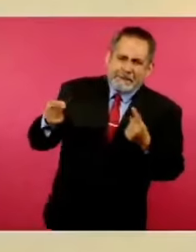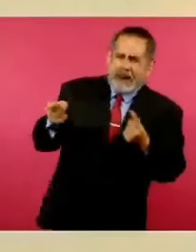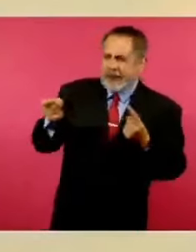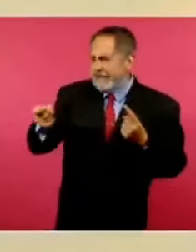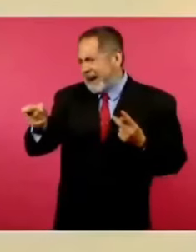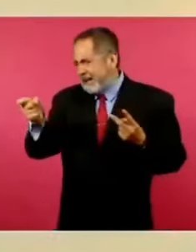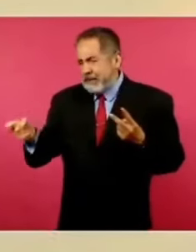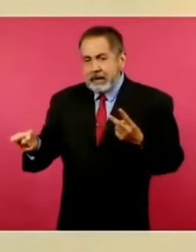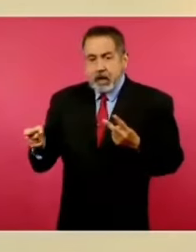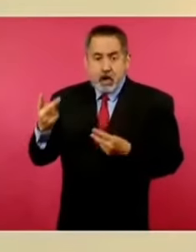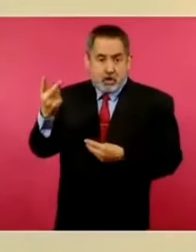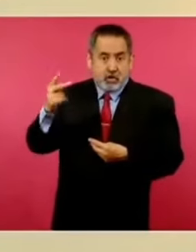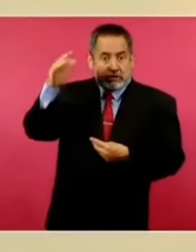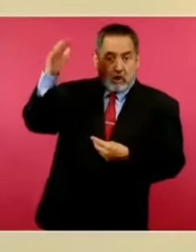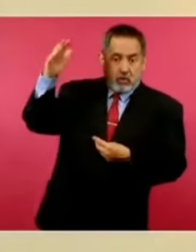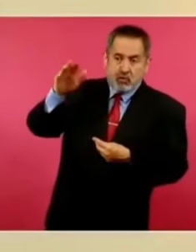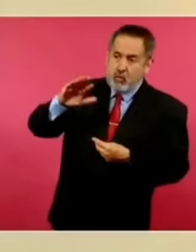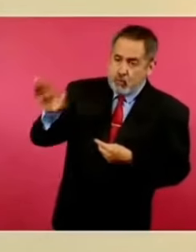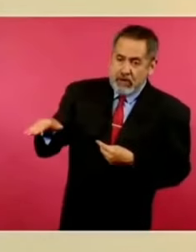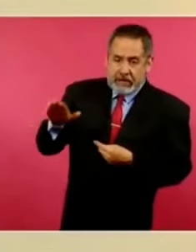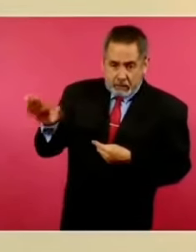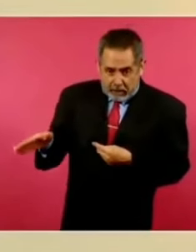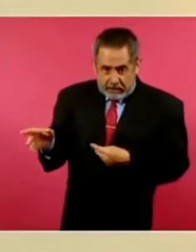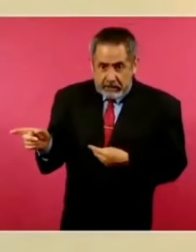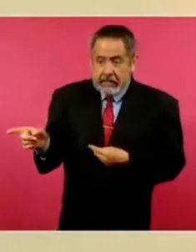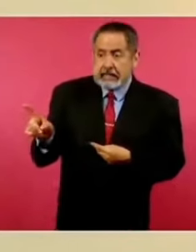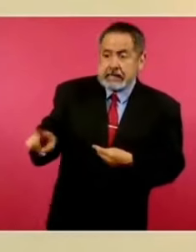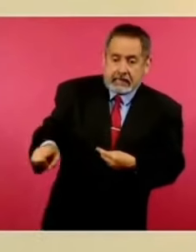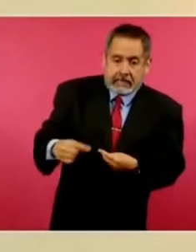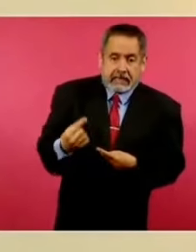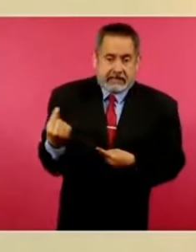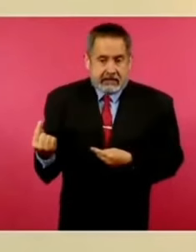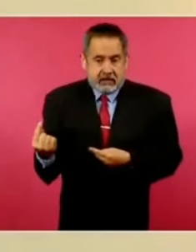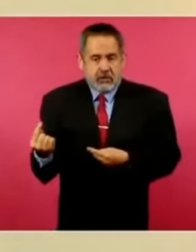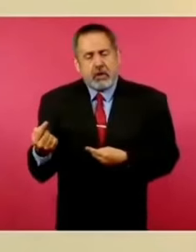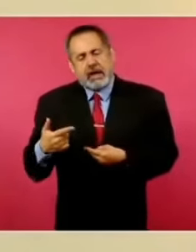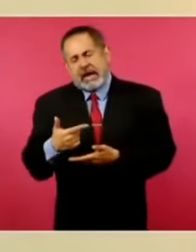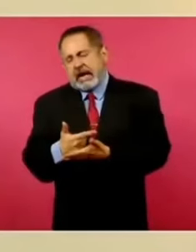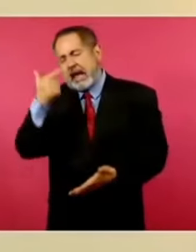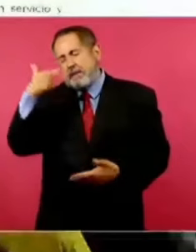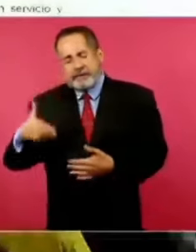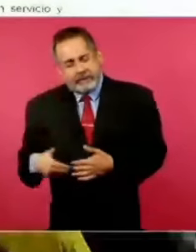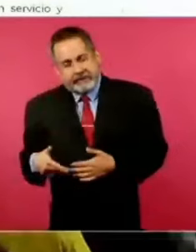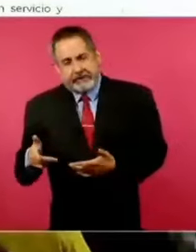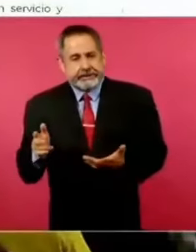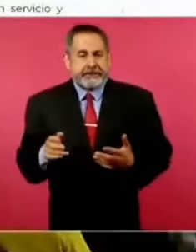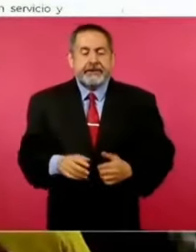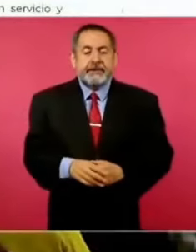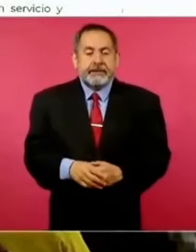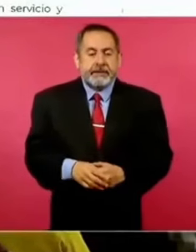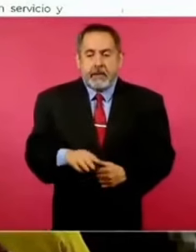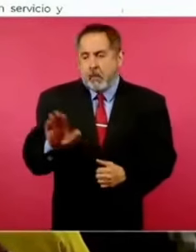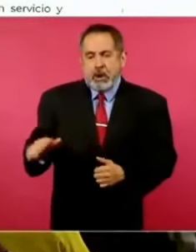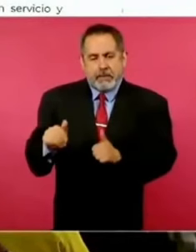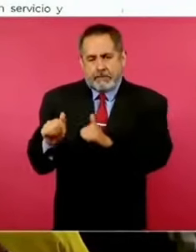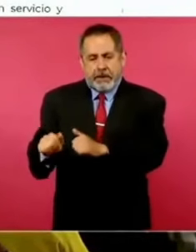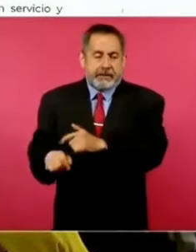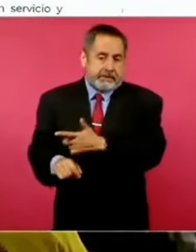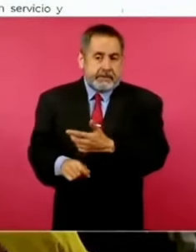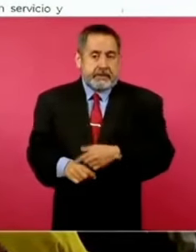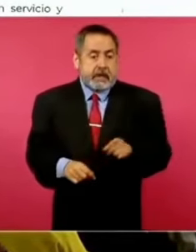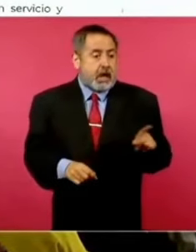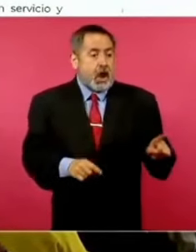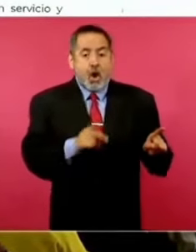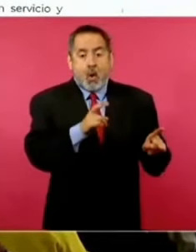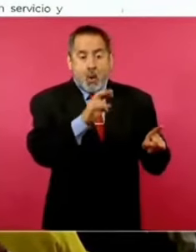provocando la muerte de los dos adultos y lesionando de gravedad a un menor ahí este Uriel estaba